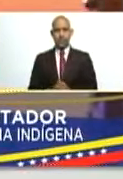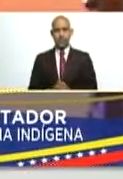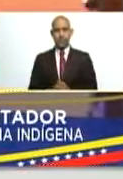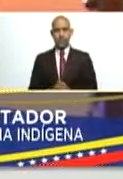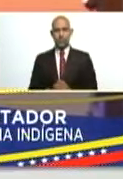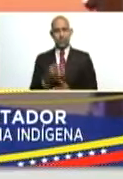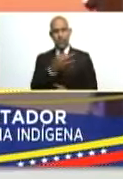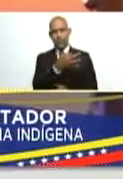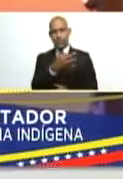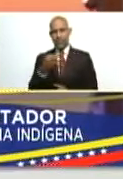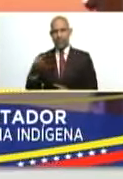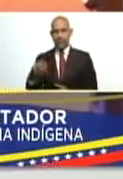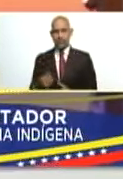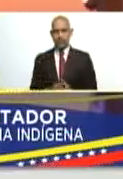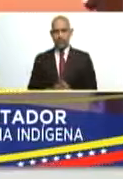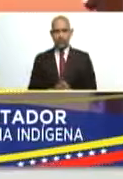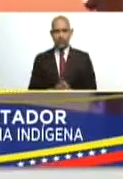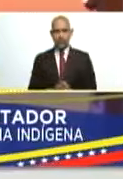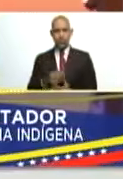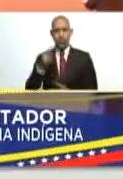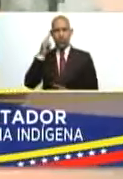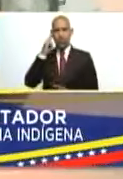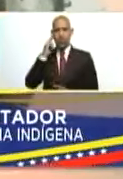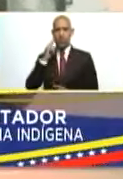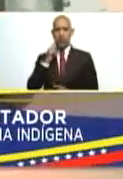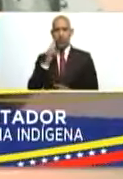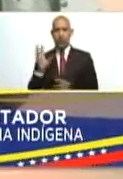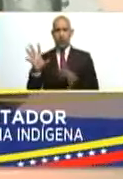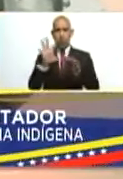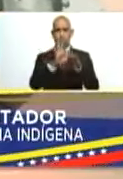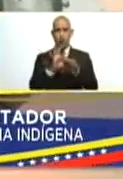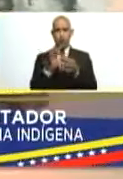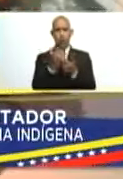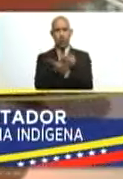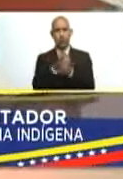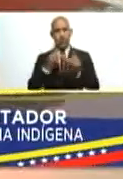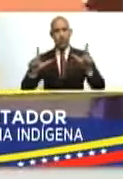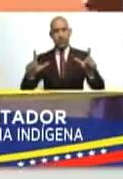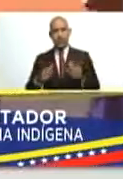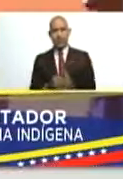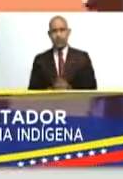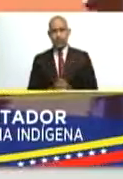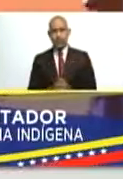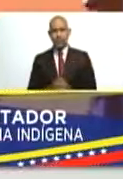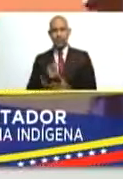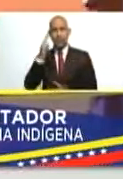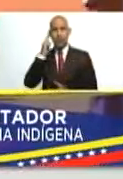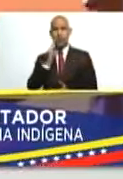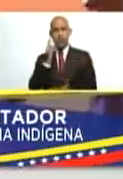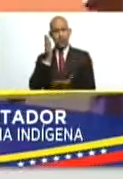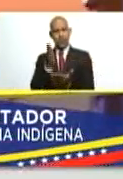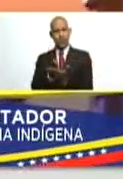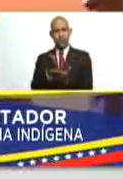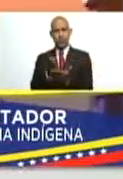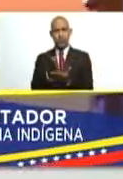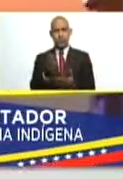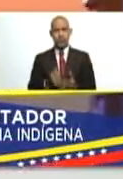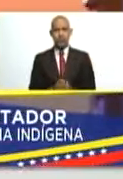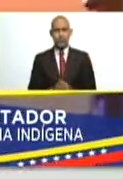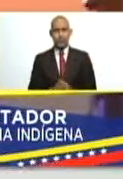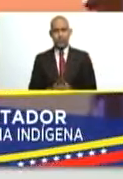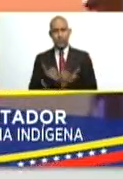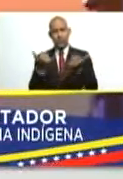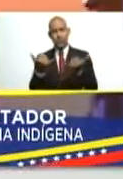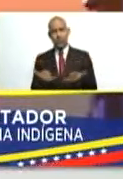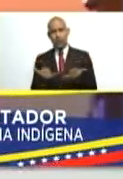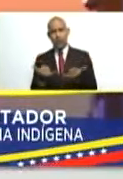Correcto. Bolívar, Unión y Libertad. Bolívar siempre. Estamos precisamente, para los que